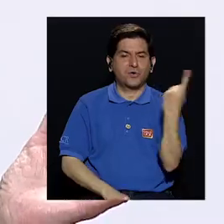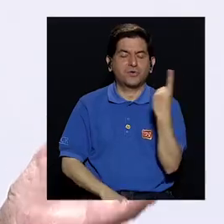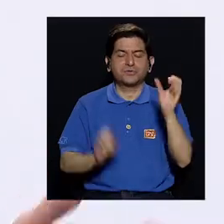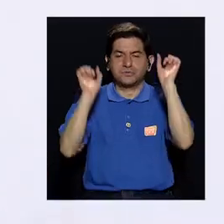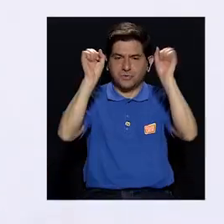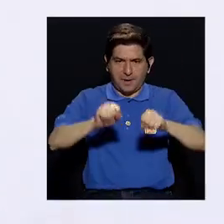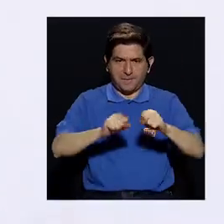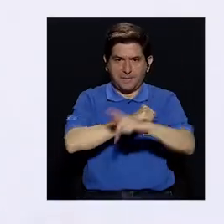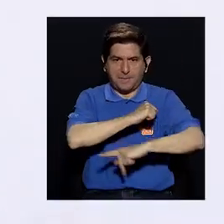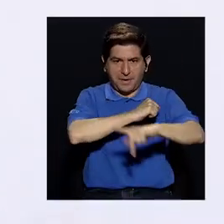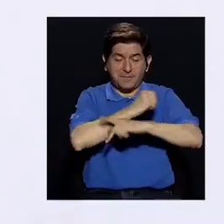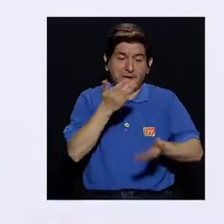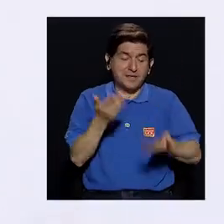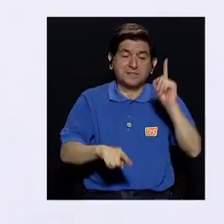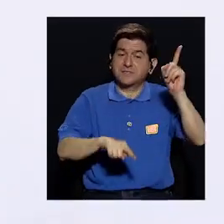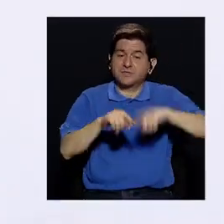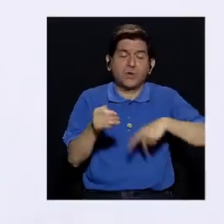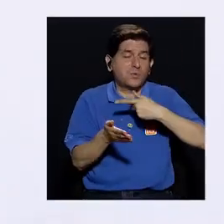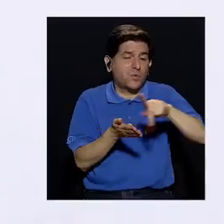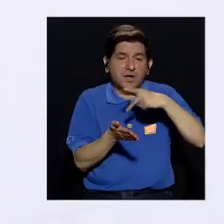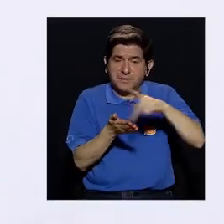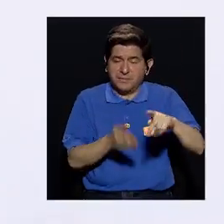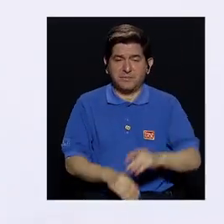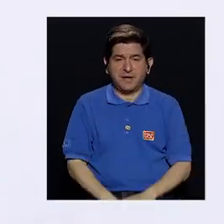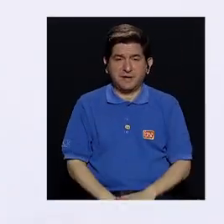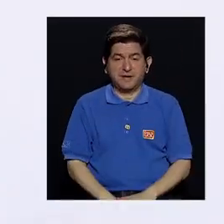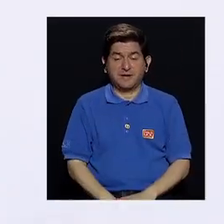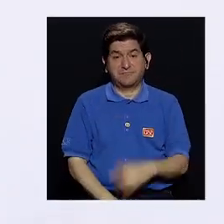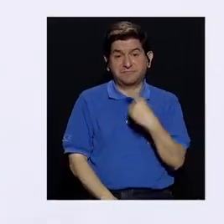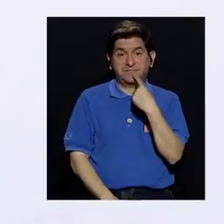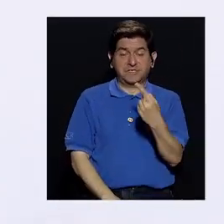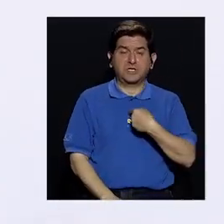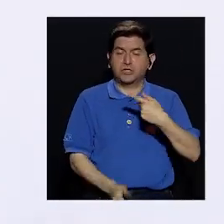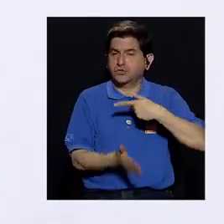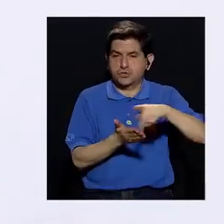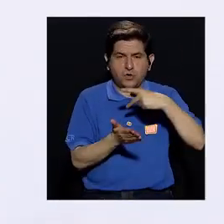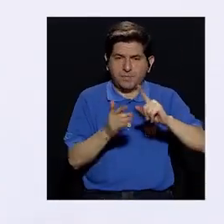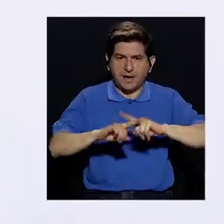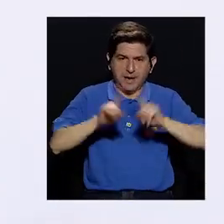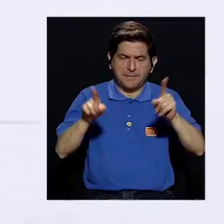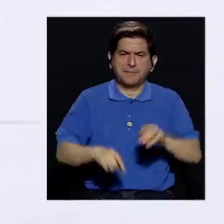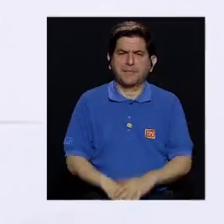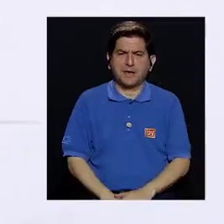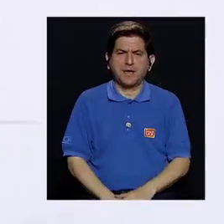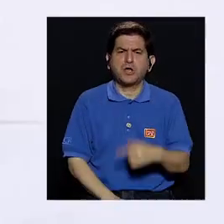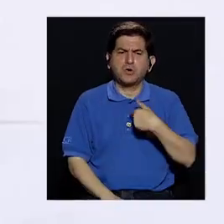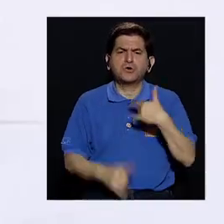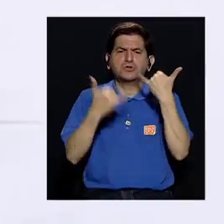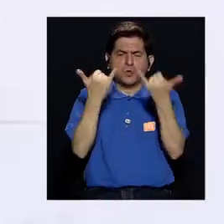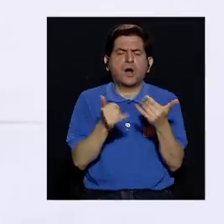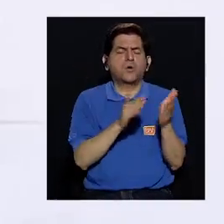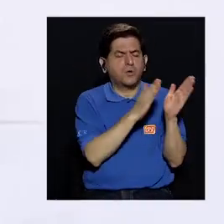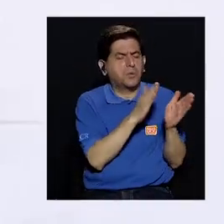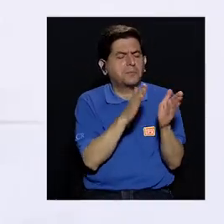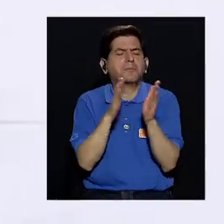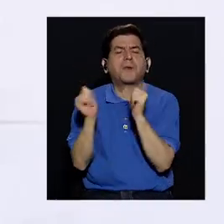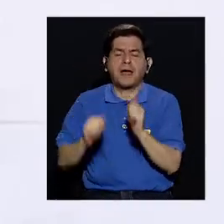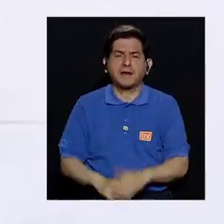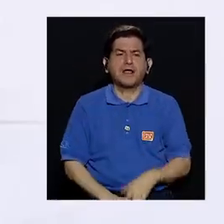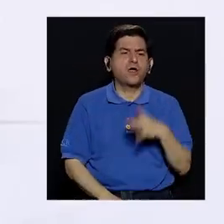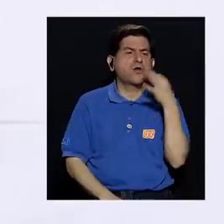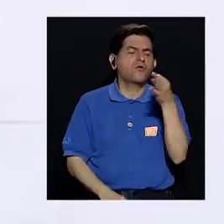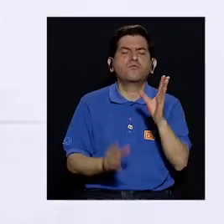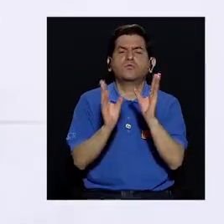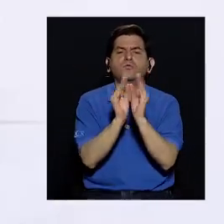posible entonces hay países que de pronto no pueden pagar la cuota y entonces es bueno no pague la cuota pero qué les parece si yo ahora organizó